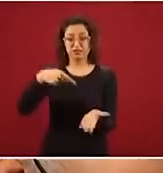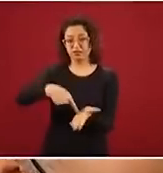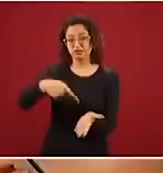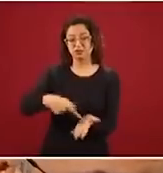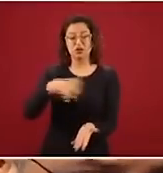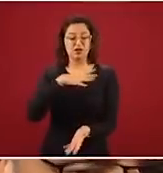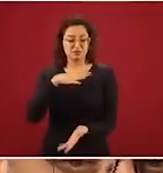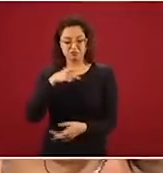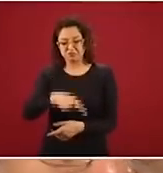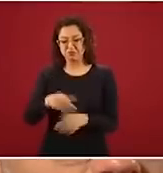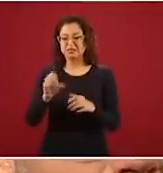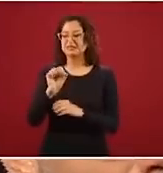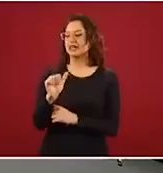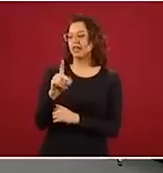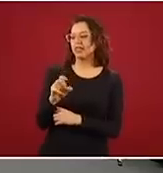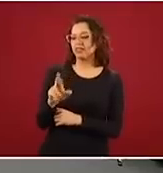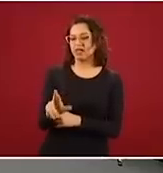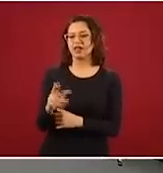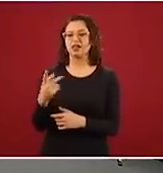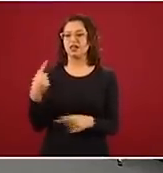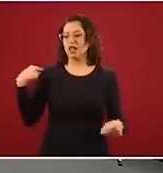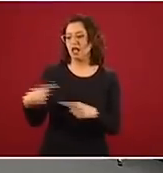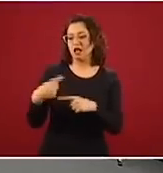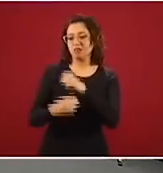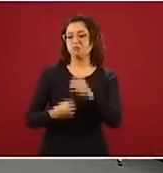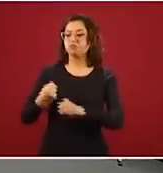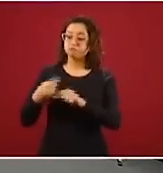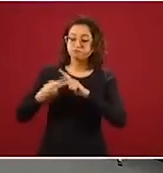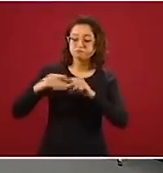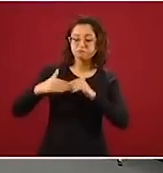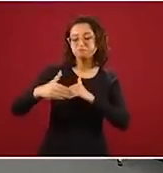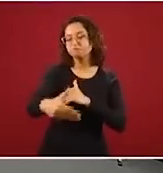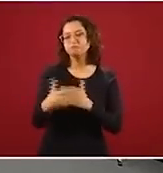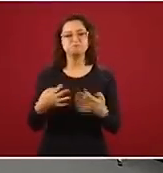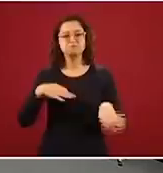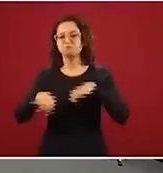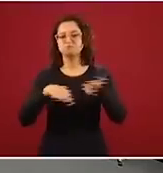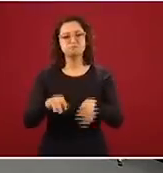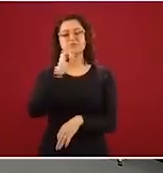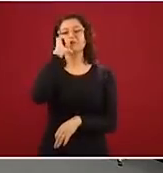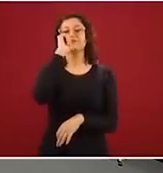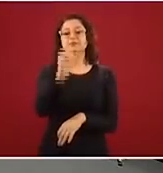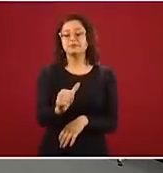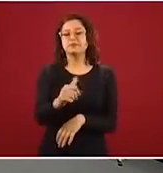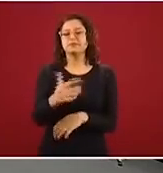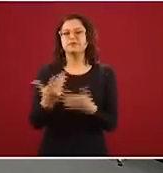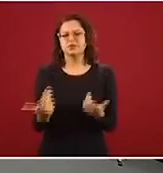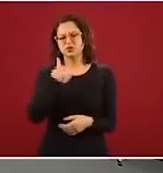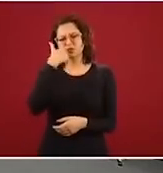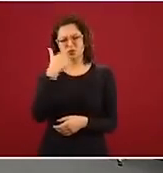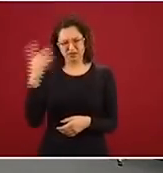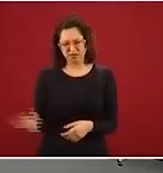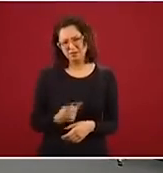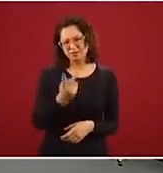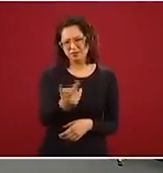está trabajando para la SADER desde diciembre de este año. Lo que yo quería preguntarle